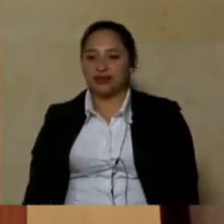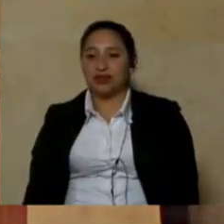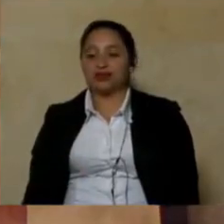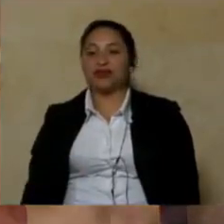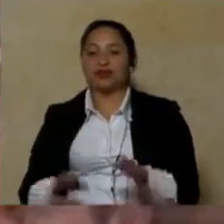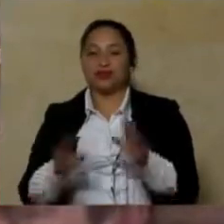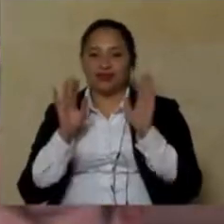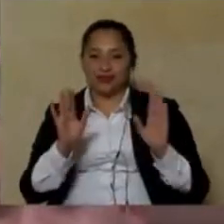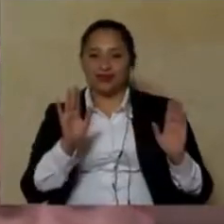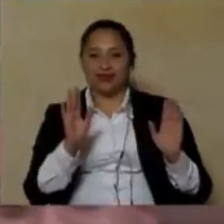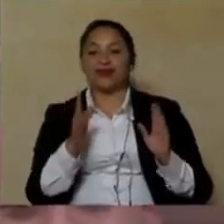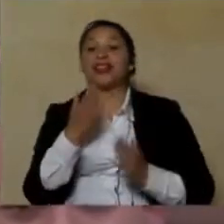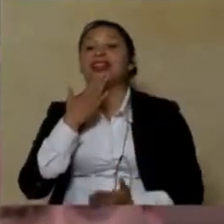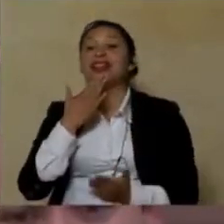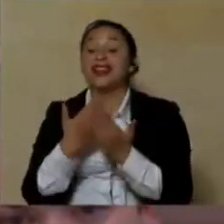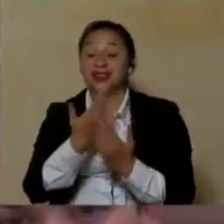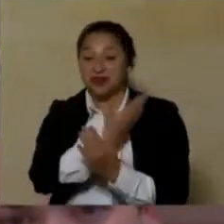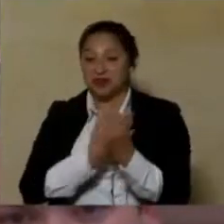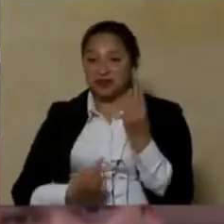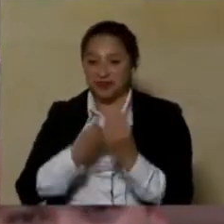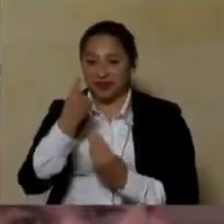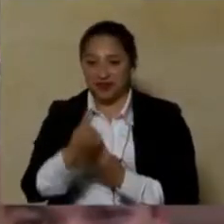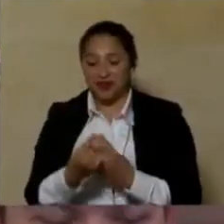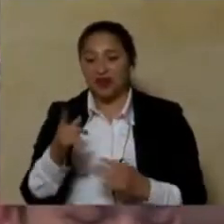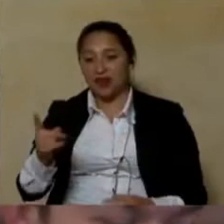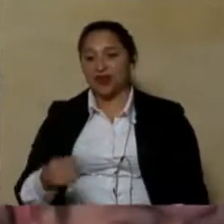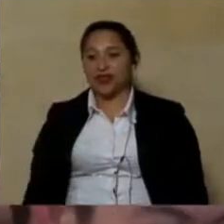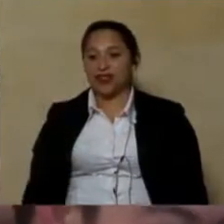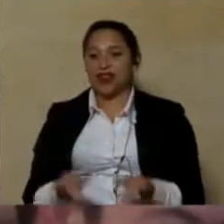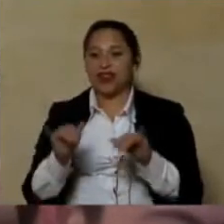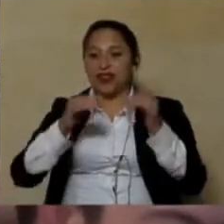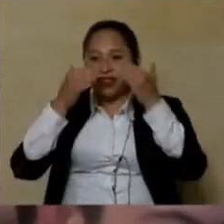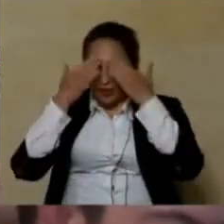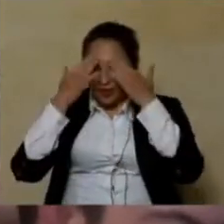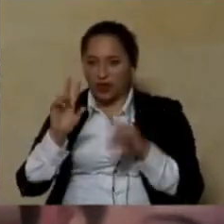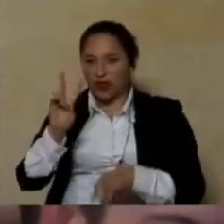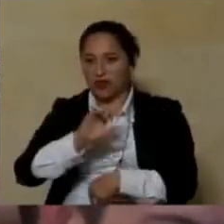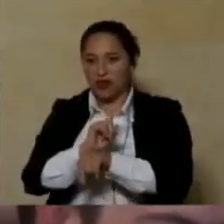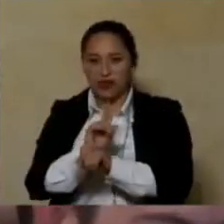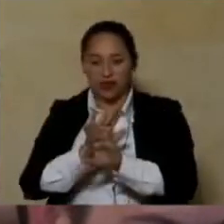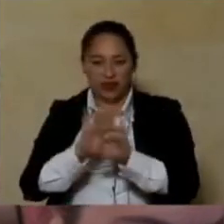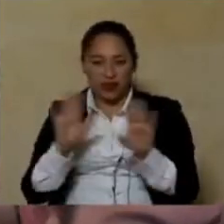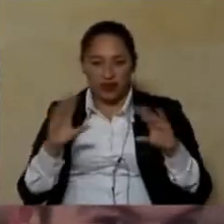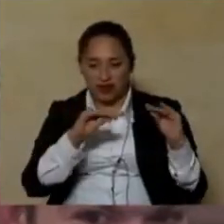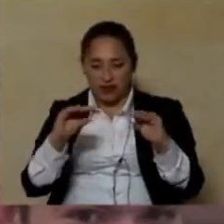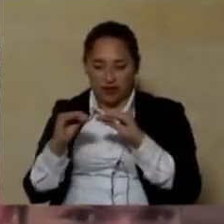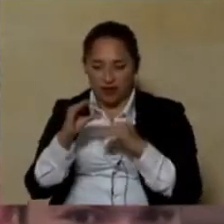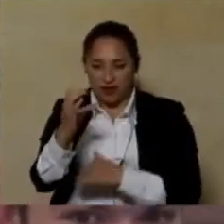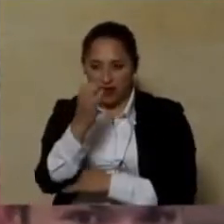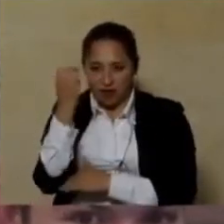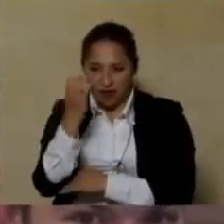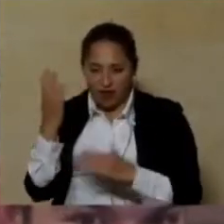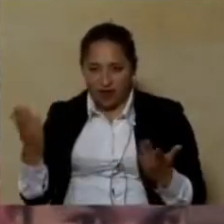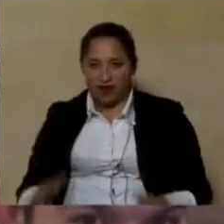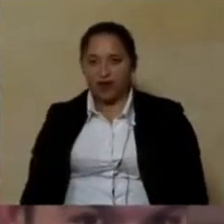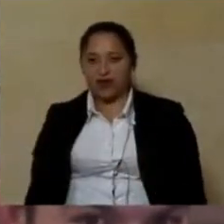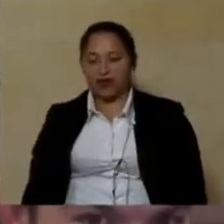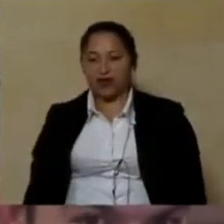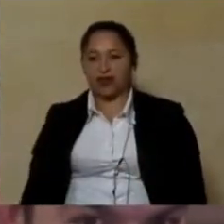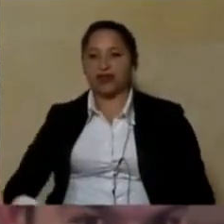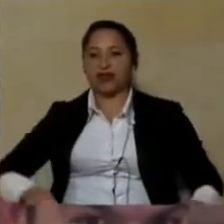Gracias, presidente. Lo primero es acudir. Presidente, usted es un demócrata. 2 minutos para hablar a los colombianos es nada. Yo se lo